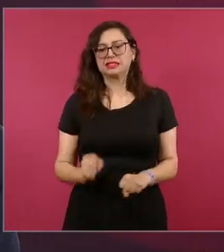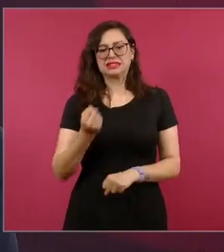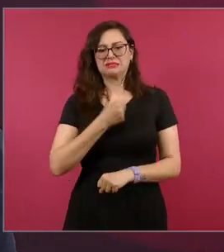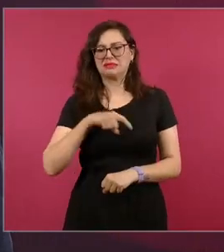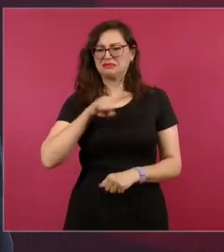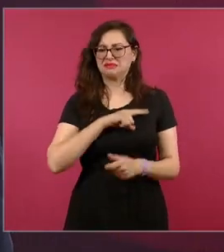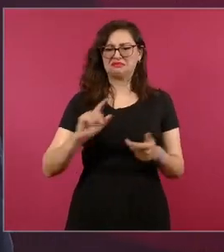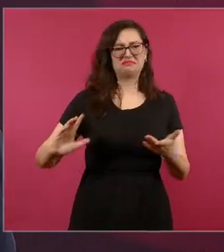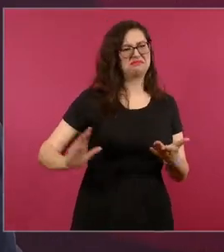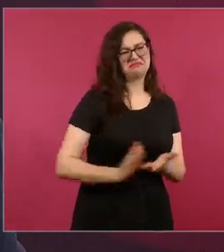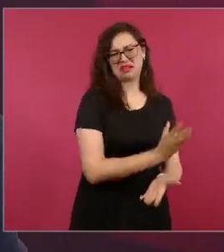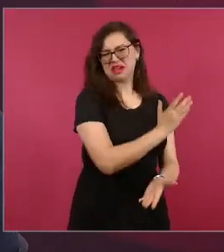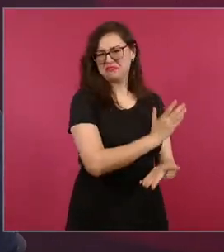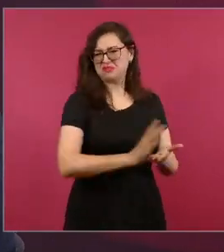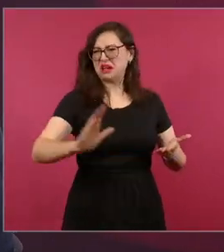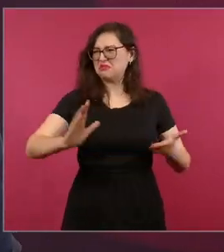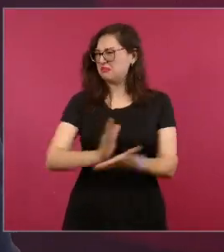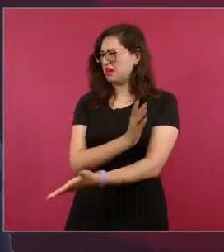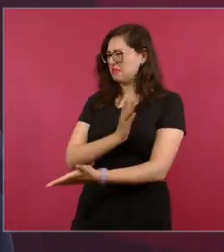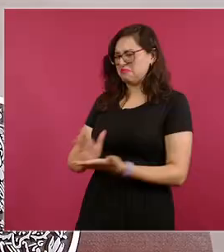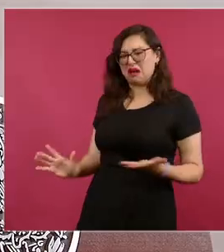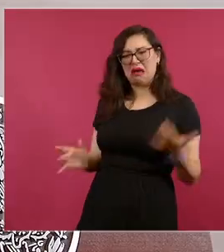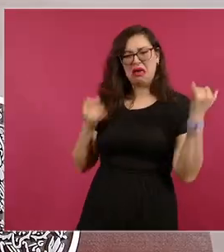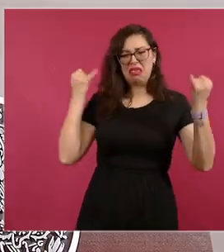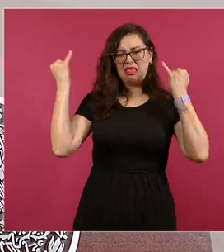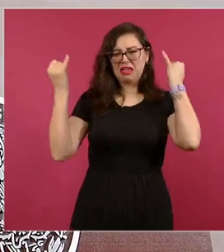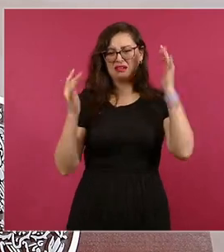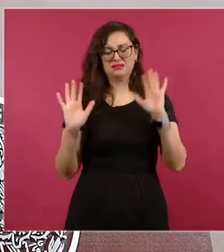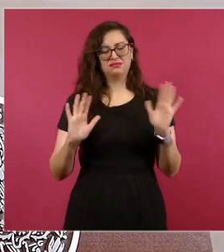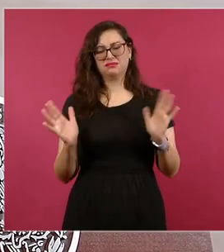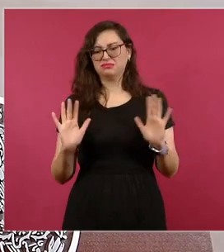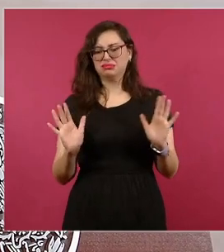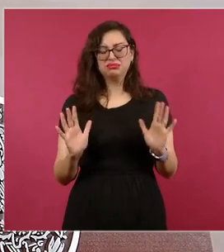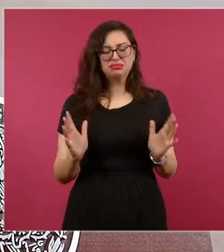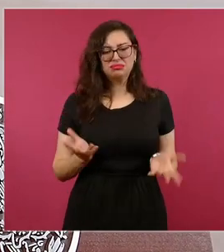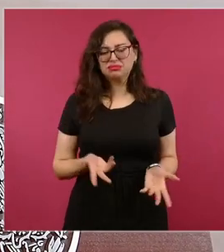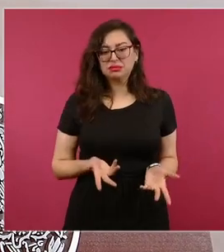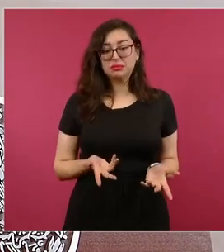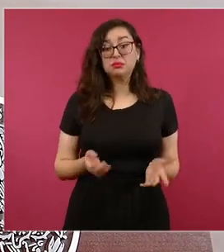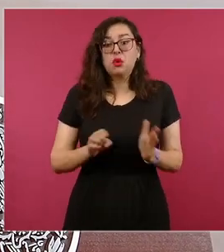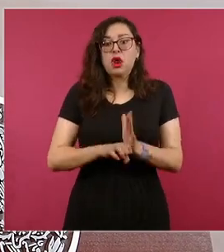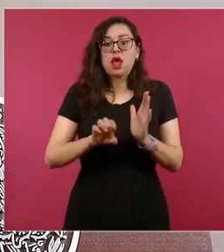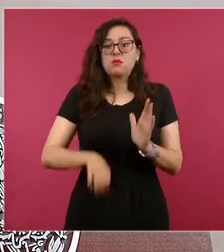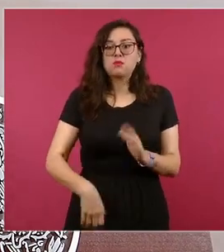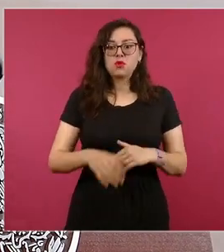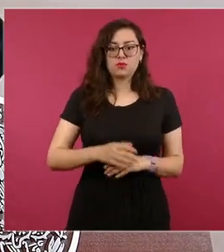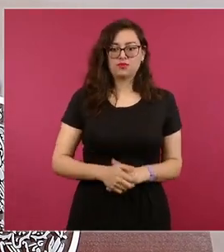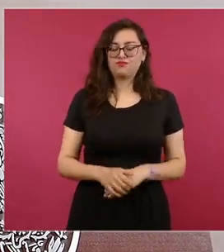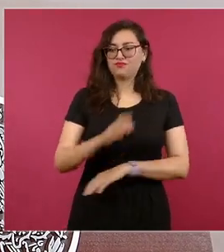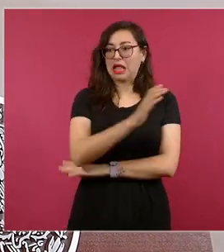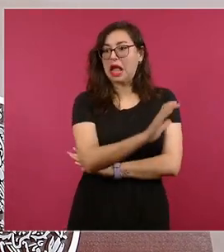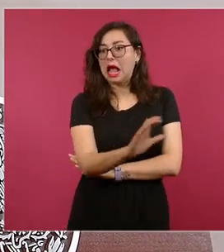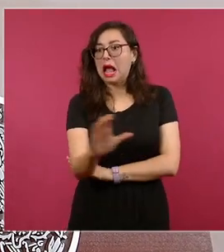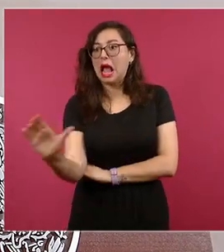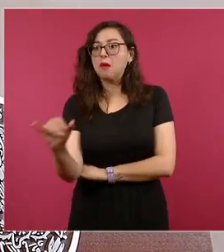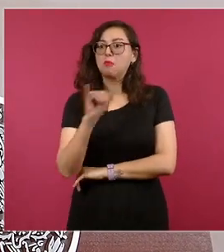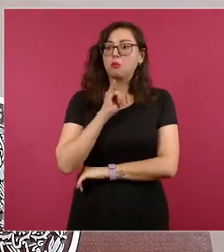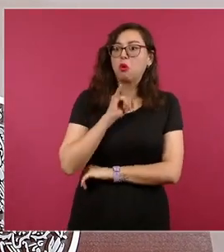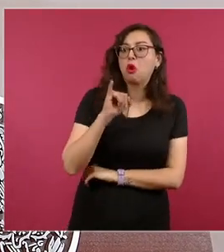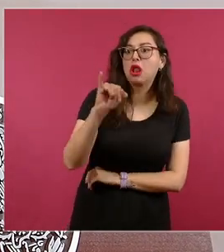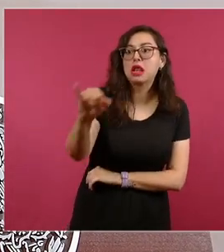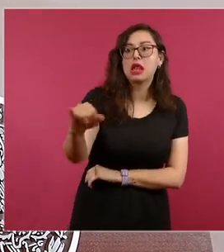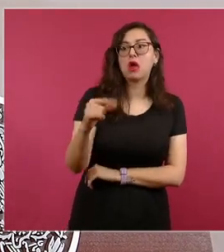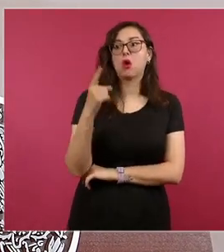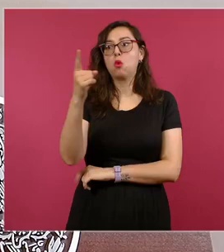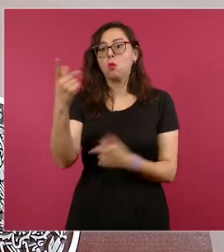esta fragmentación histórica. Puede ser que un profesor, ¿no?, un profesor rural en una comunidad donde